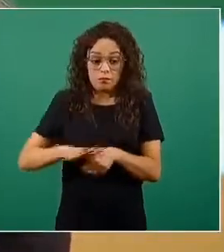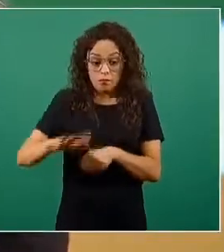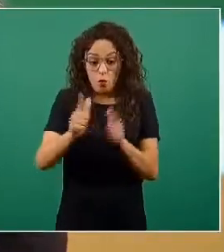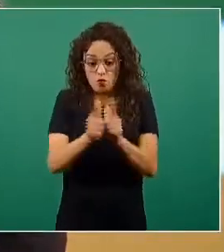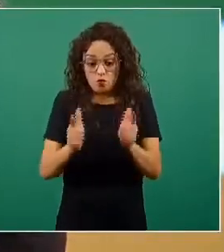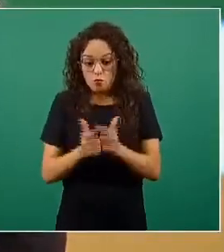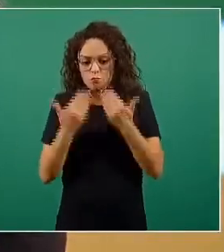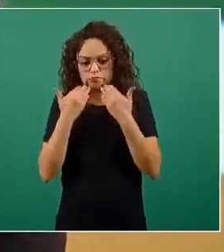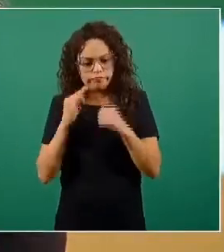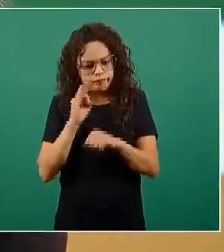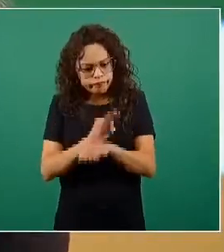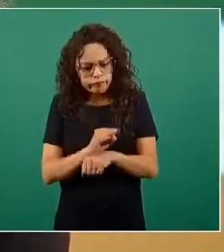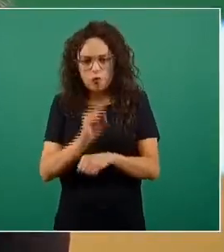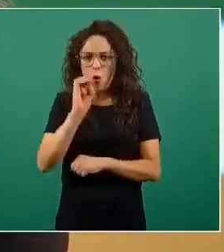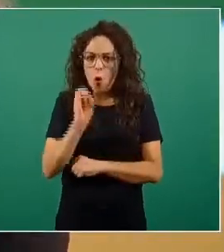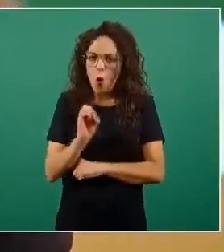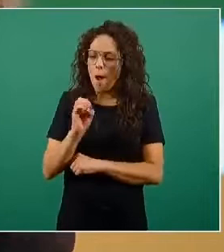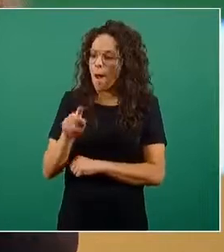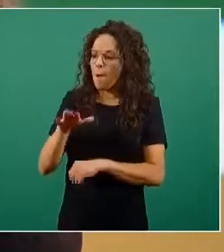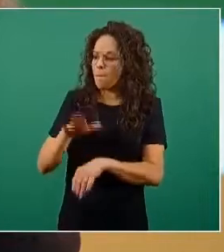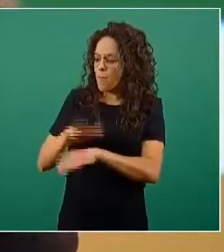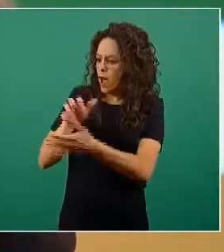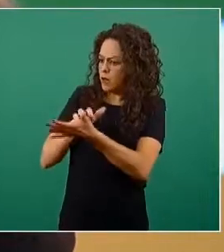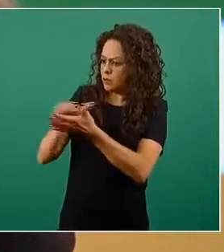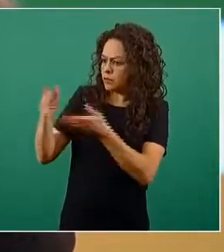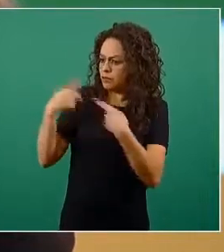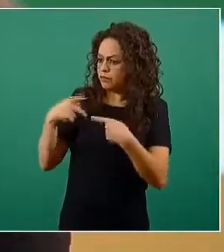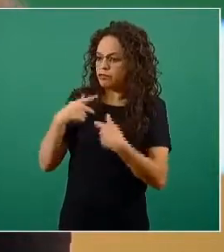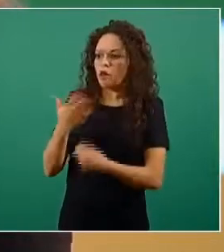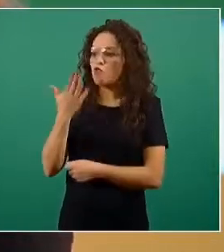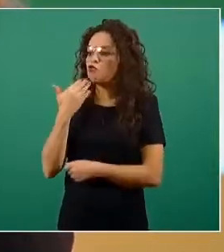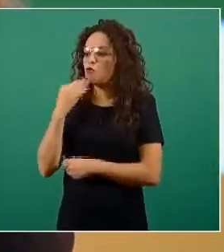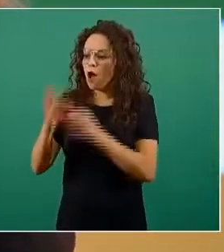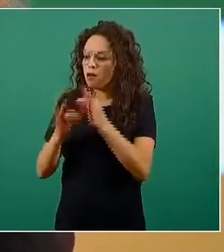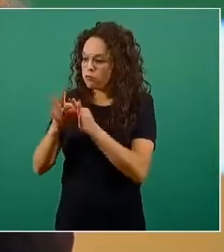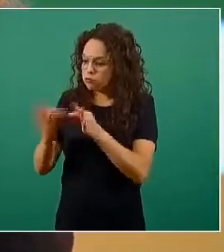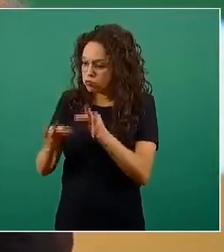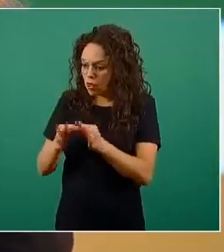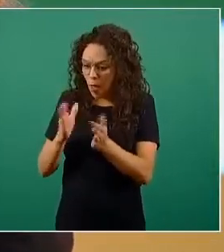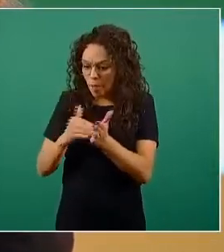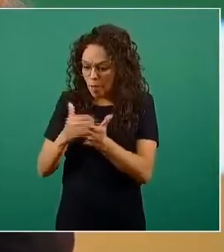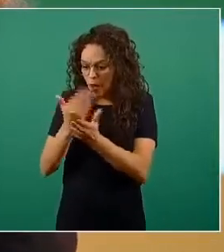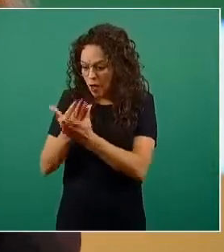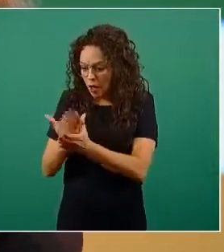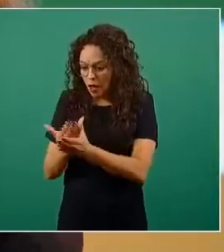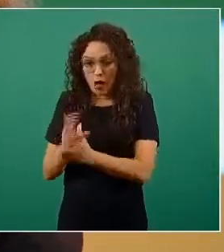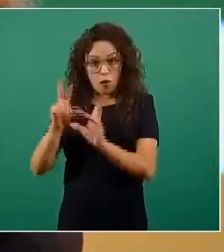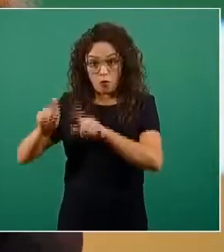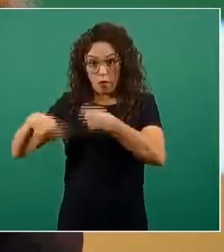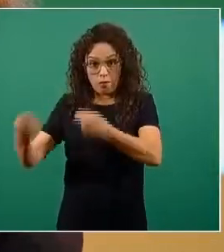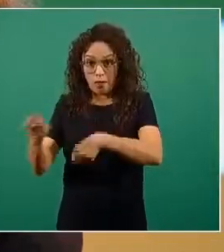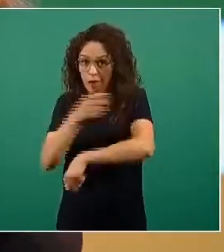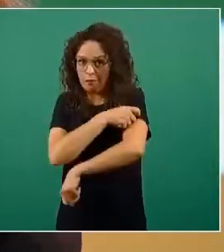las minorías en un momento dado que no cumplieran con todos estos requisitos no fueran a ser vacunados. Recordemos que el derecho a la salud